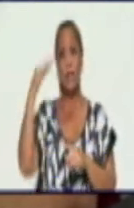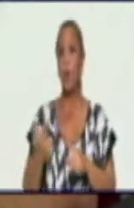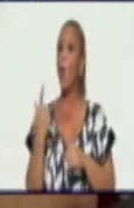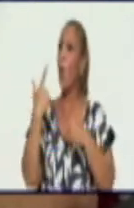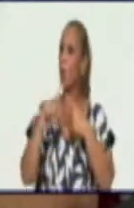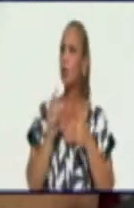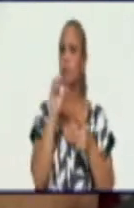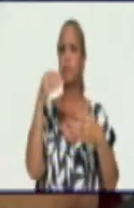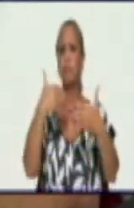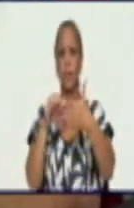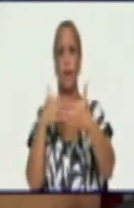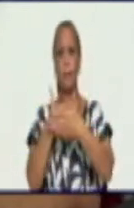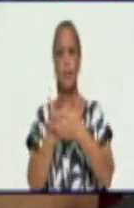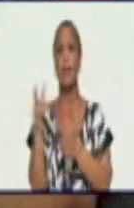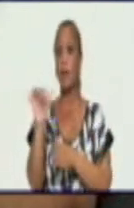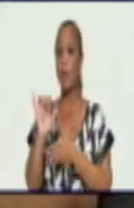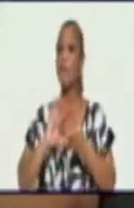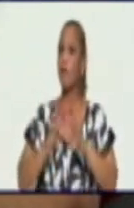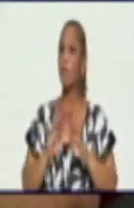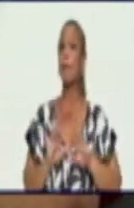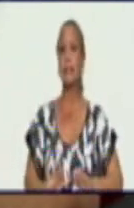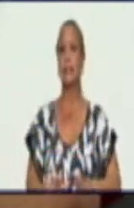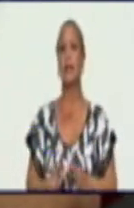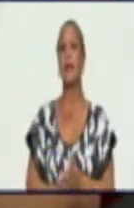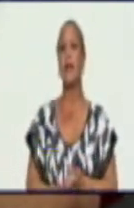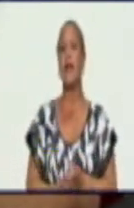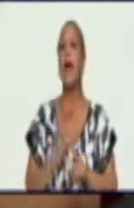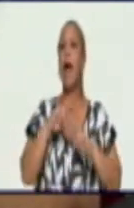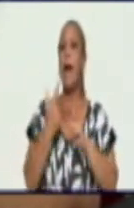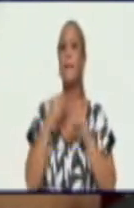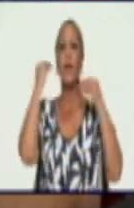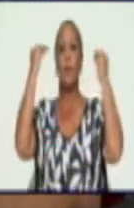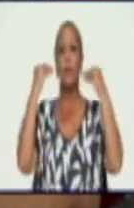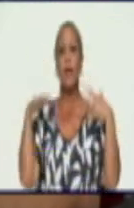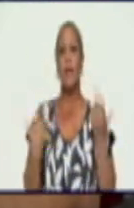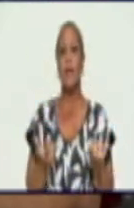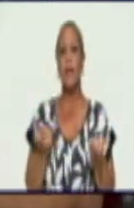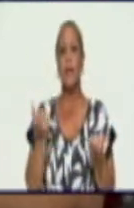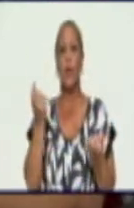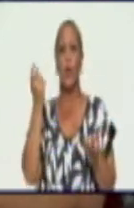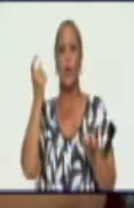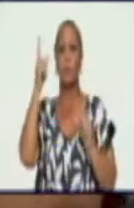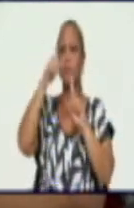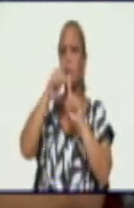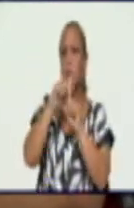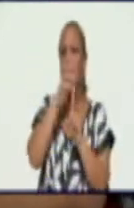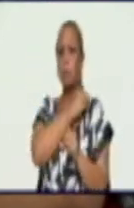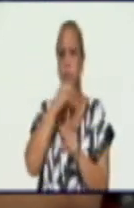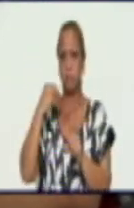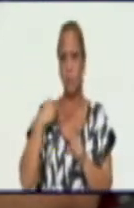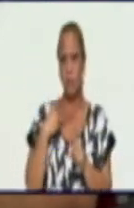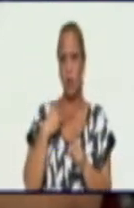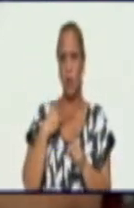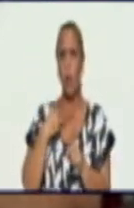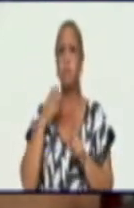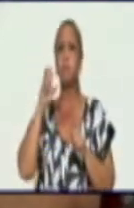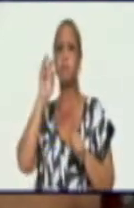manera se va a mantener. Bueno, hay preocupaciones, por ejemplo, con los turnos de oncología que se desarrollan, se hacen en